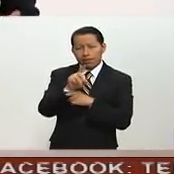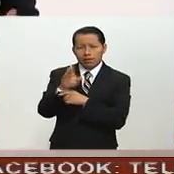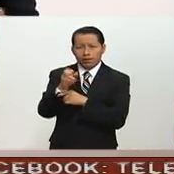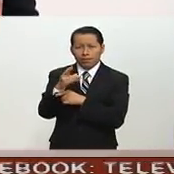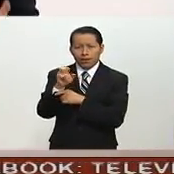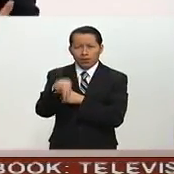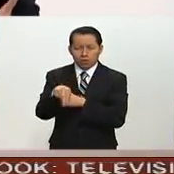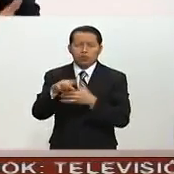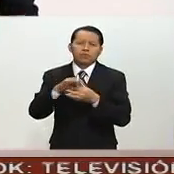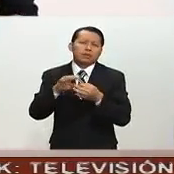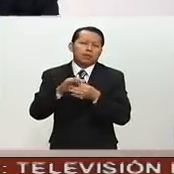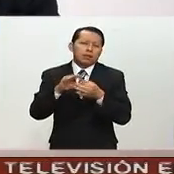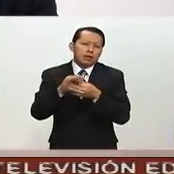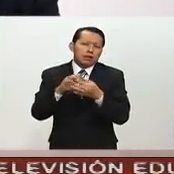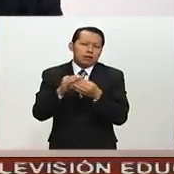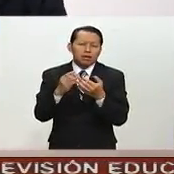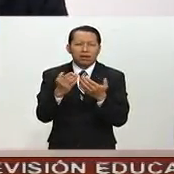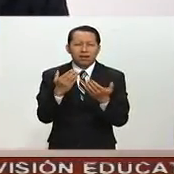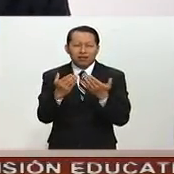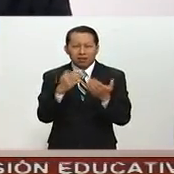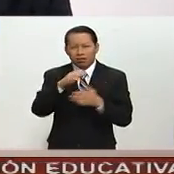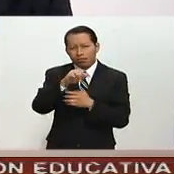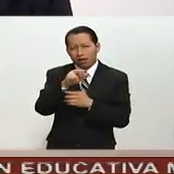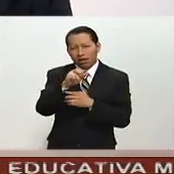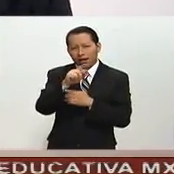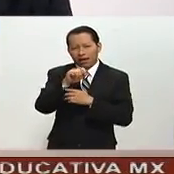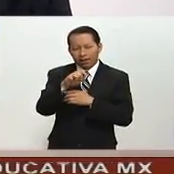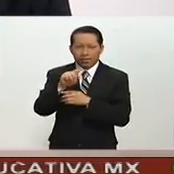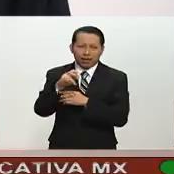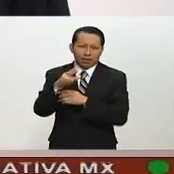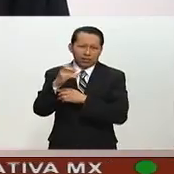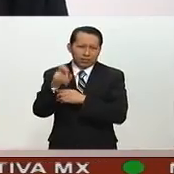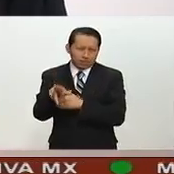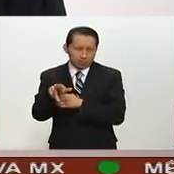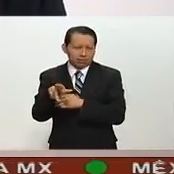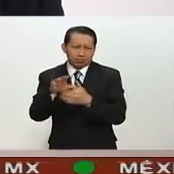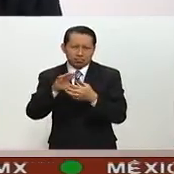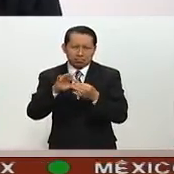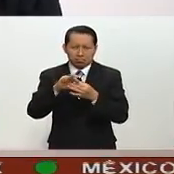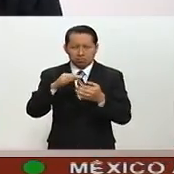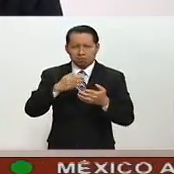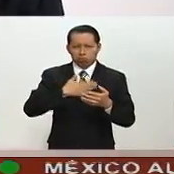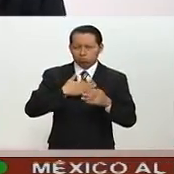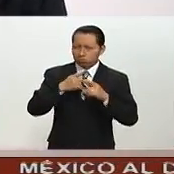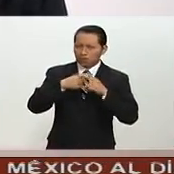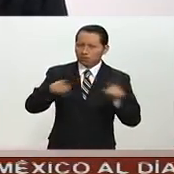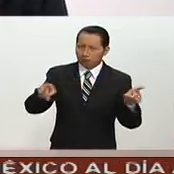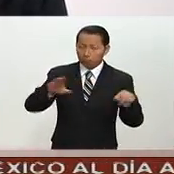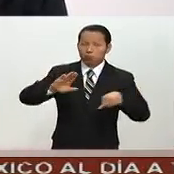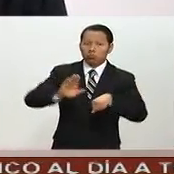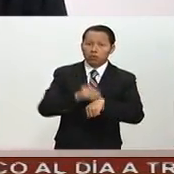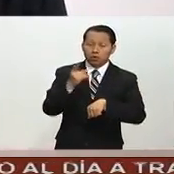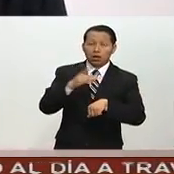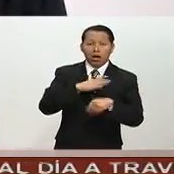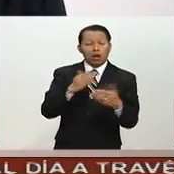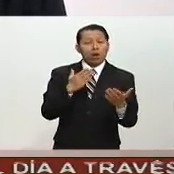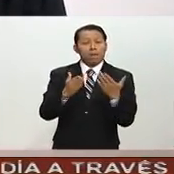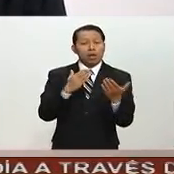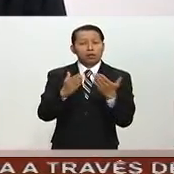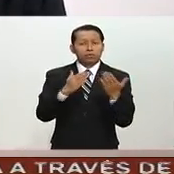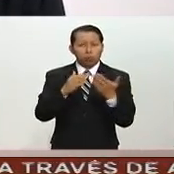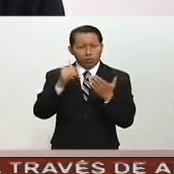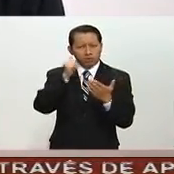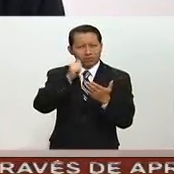le estaba haciendo respecto de Margaret Thatcher, sobre todo porque aquí ha sido muy interesante la comparación de varios de sus